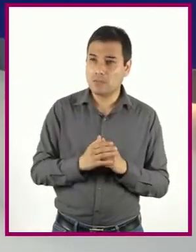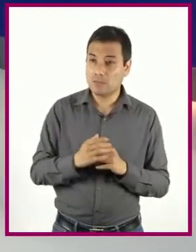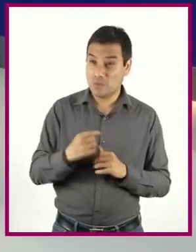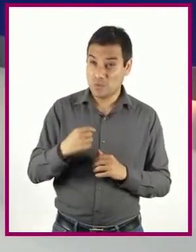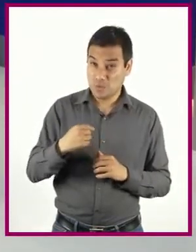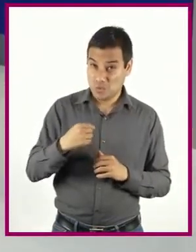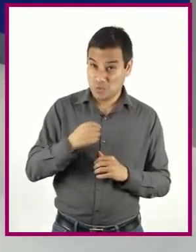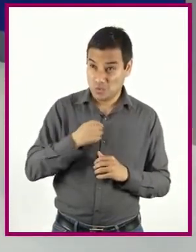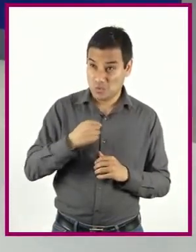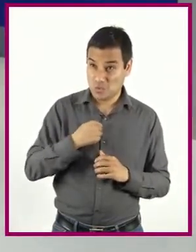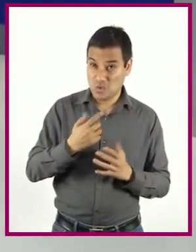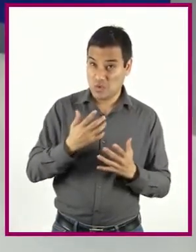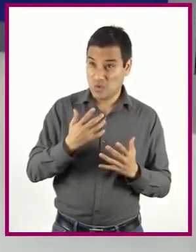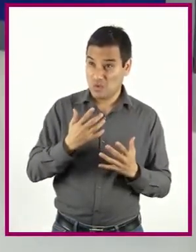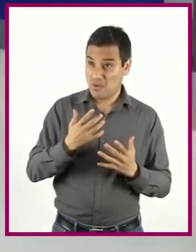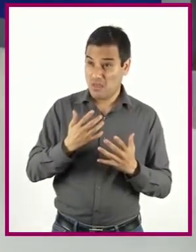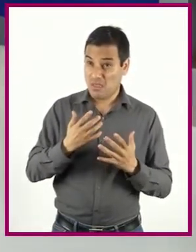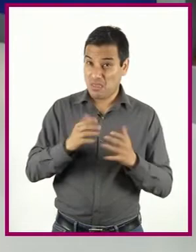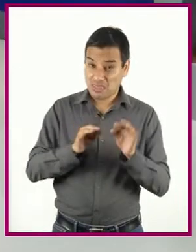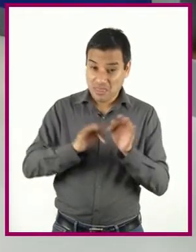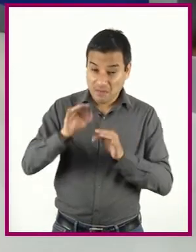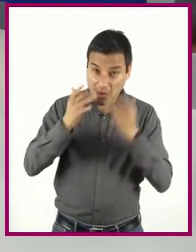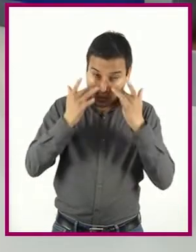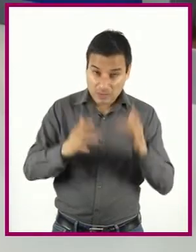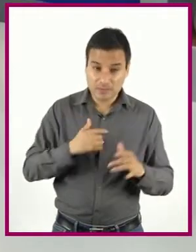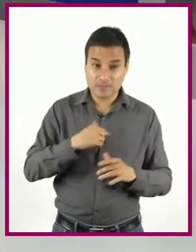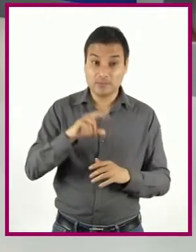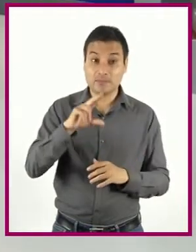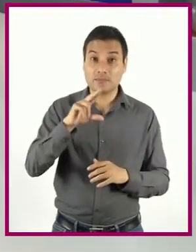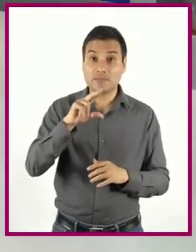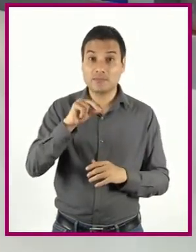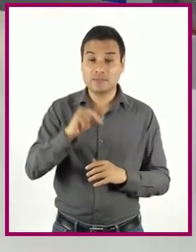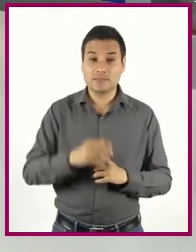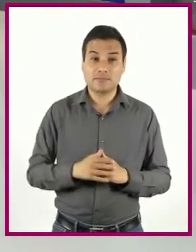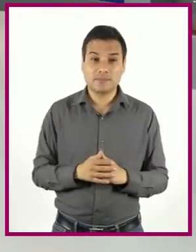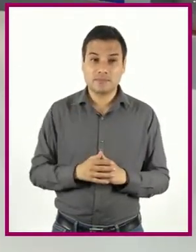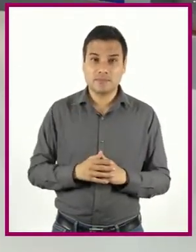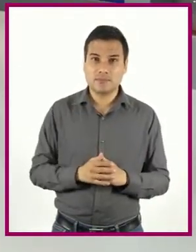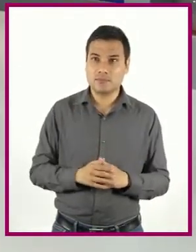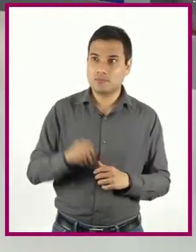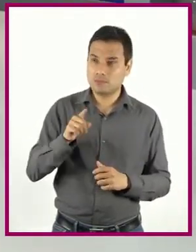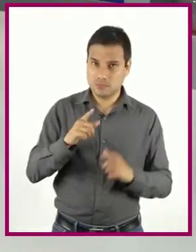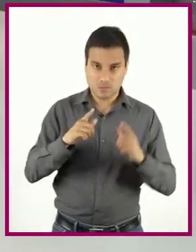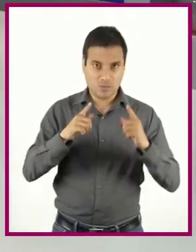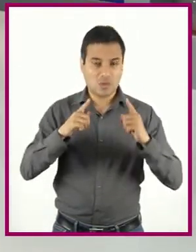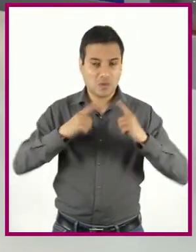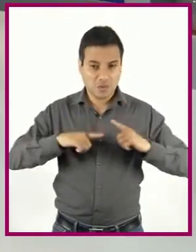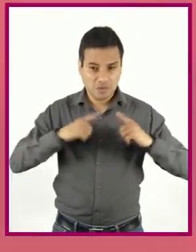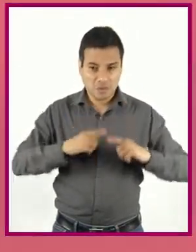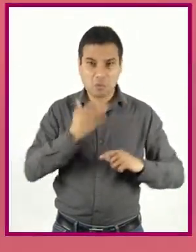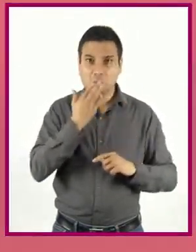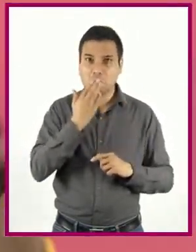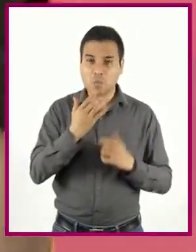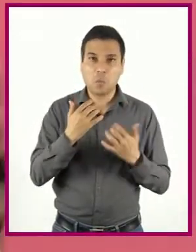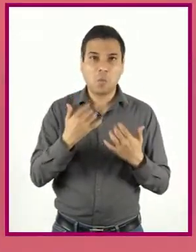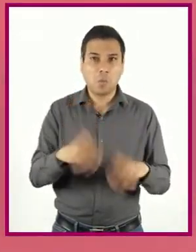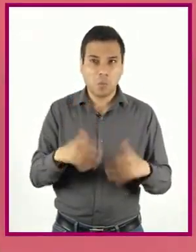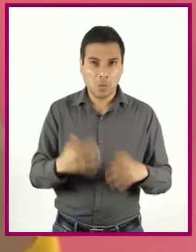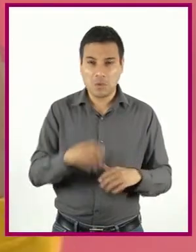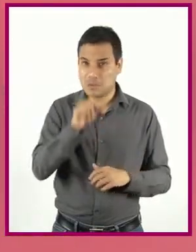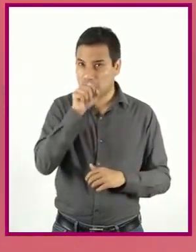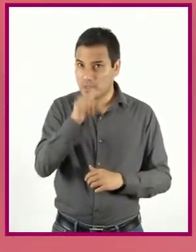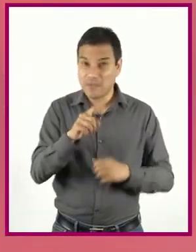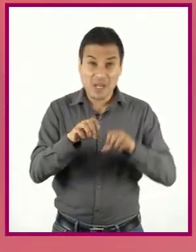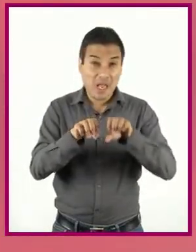mis planes. Bueno, no son los agentes. Se han aplicado. Además, hay todo un equipo de trabajo que